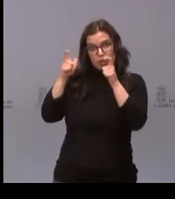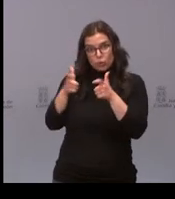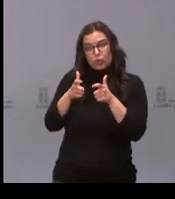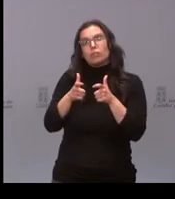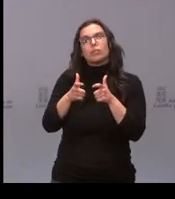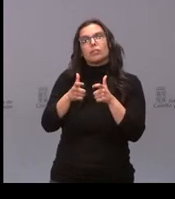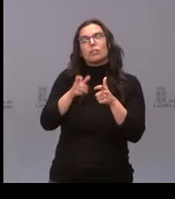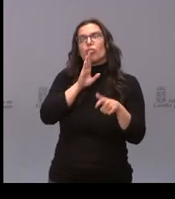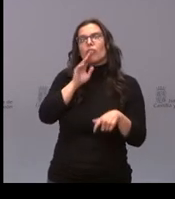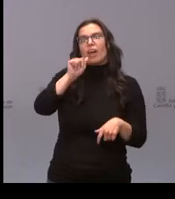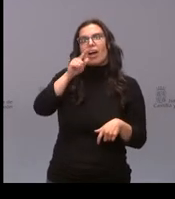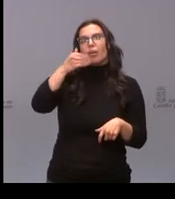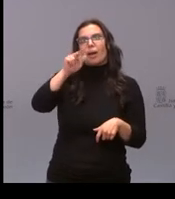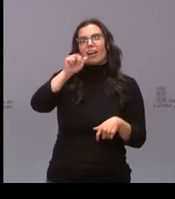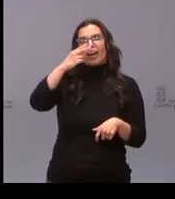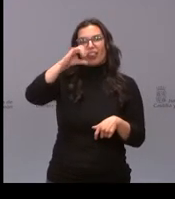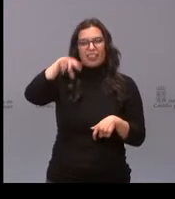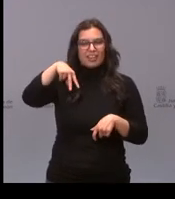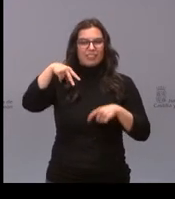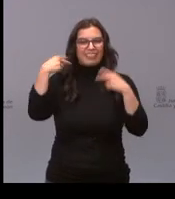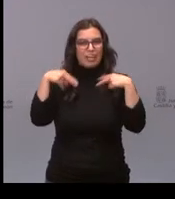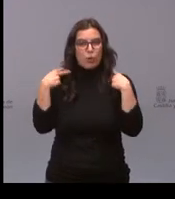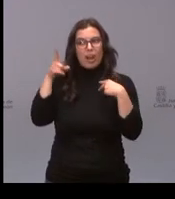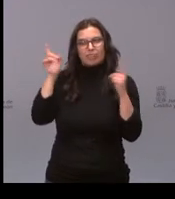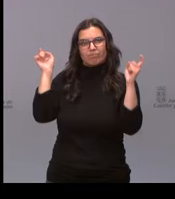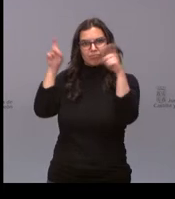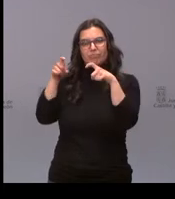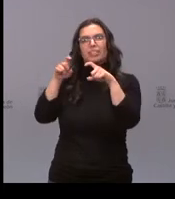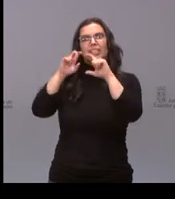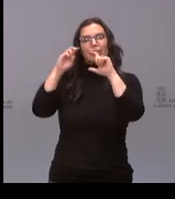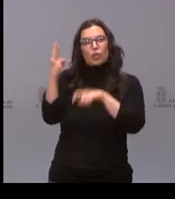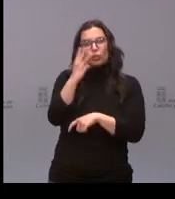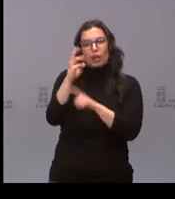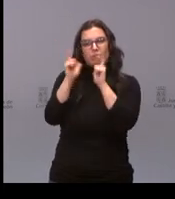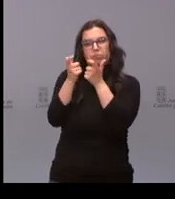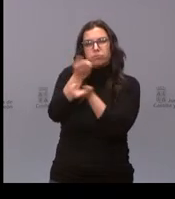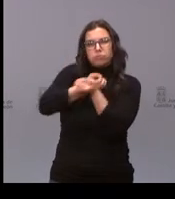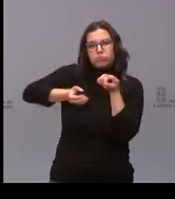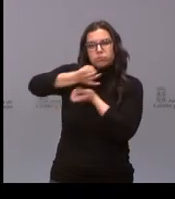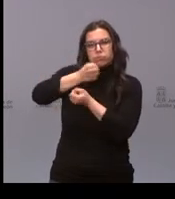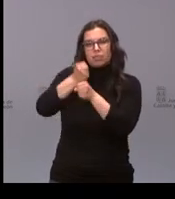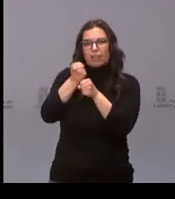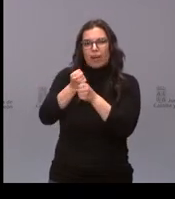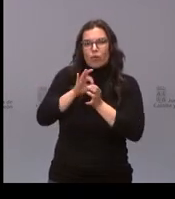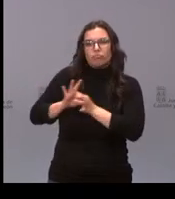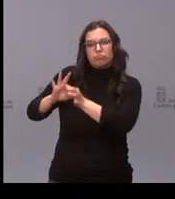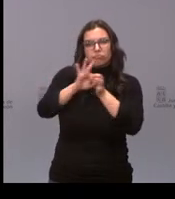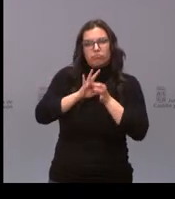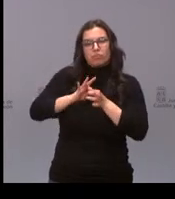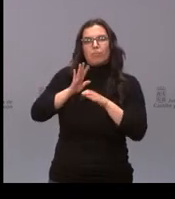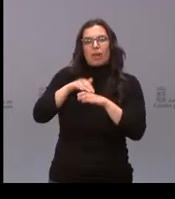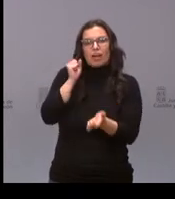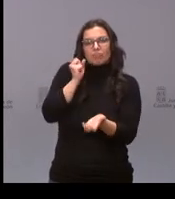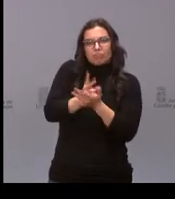en Albarracín, en Teruel, para continuar con ese trabajo que tenemos en conjunto para afrontar el